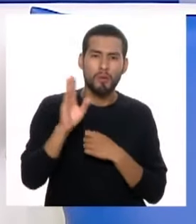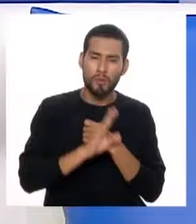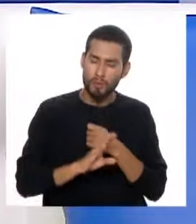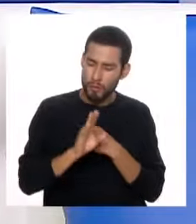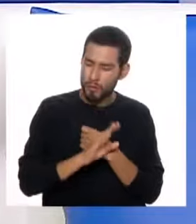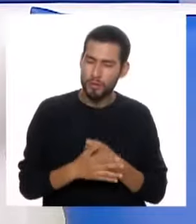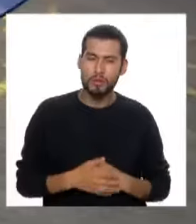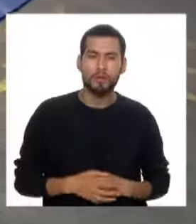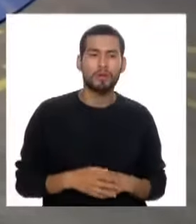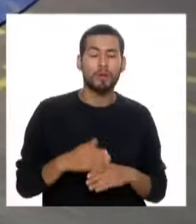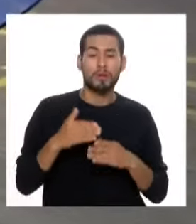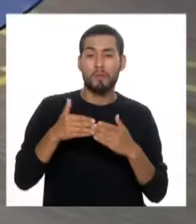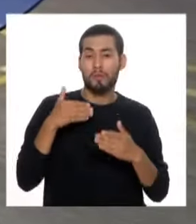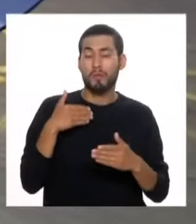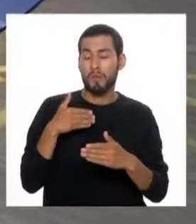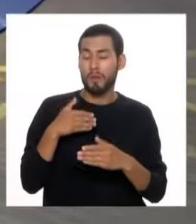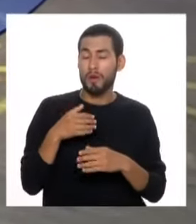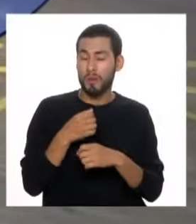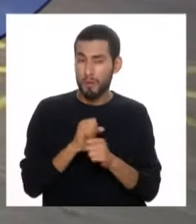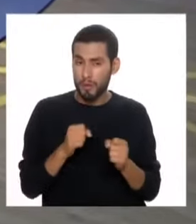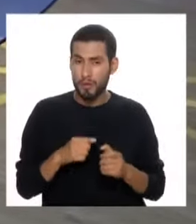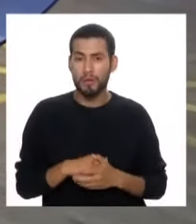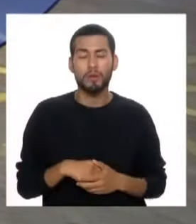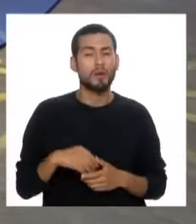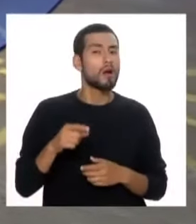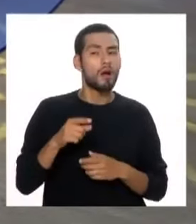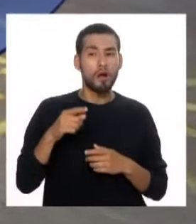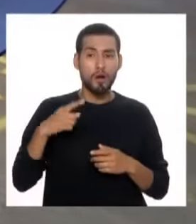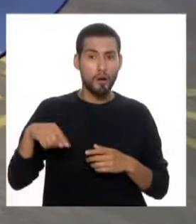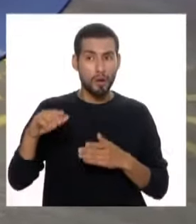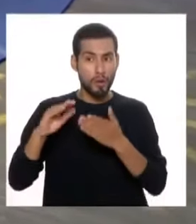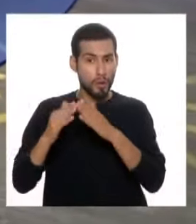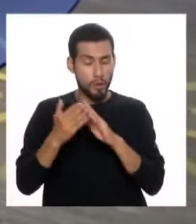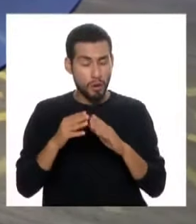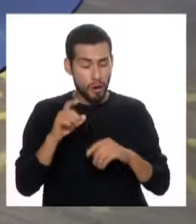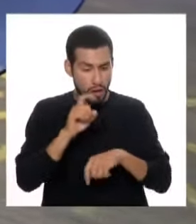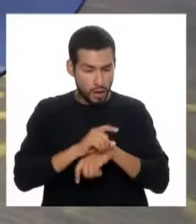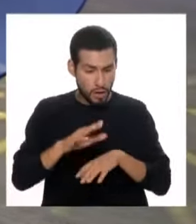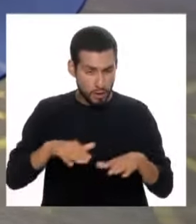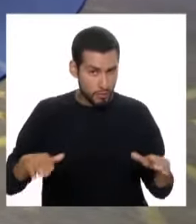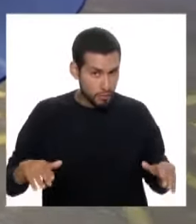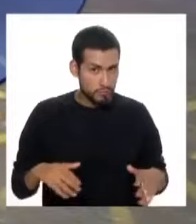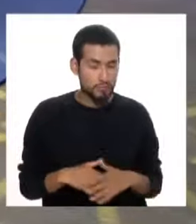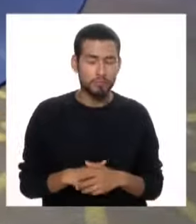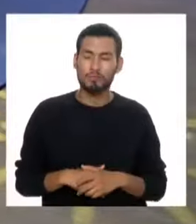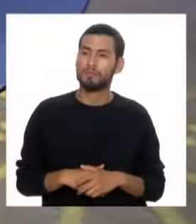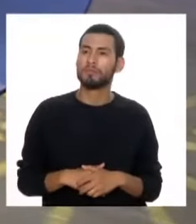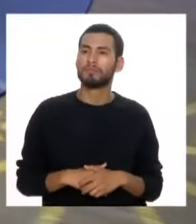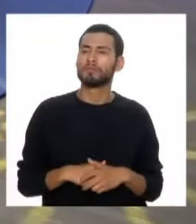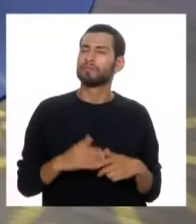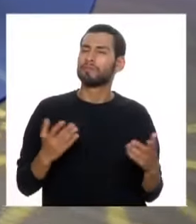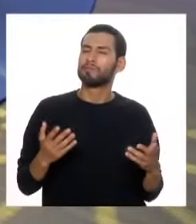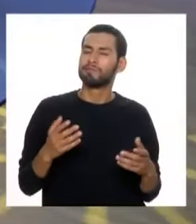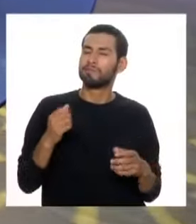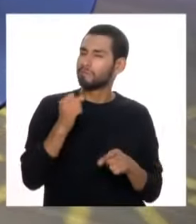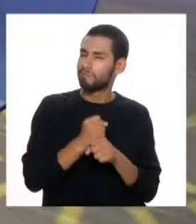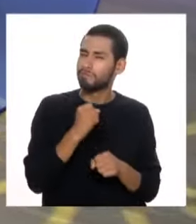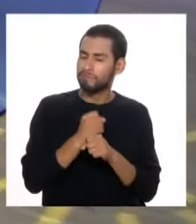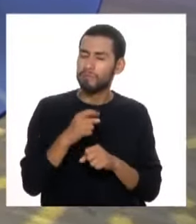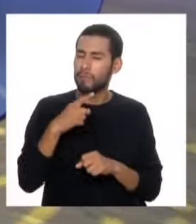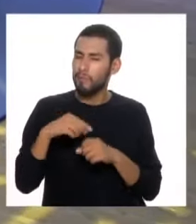protección, de prevención, se trabaja con la comunidad educativa, se trabaja con los